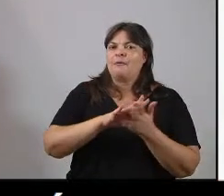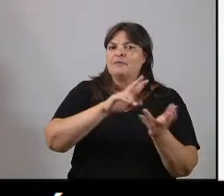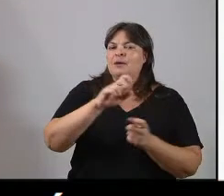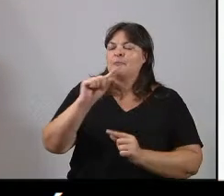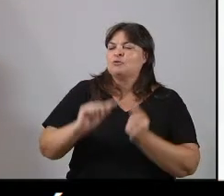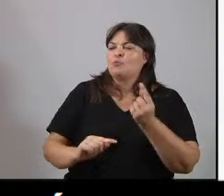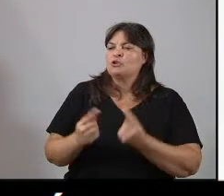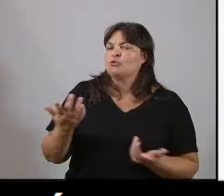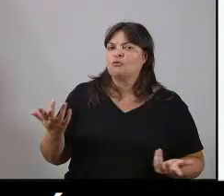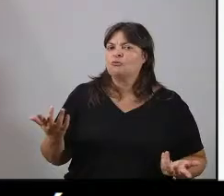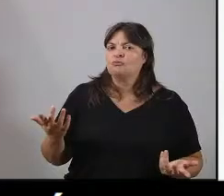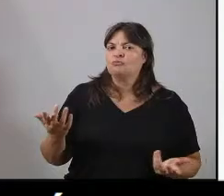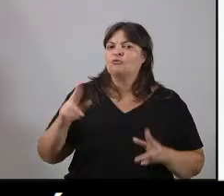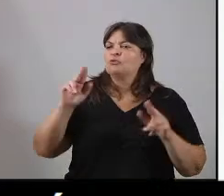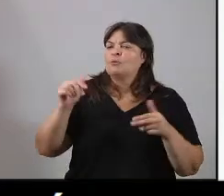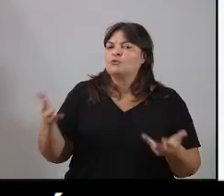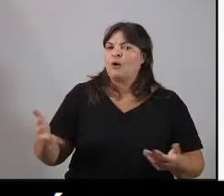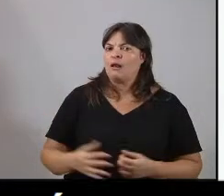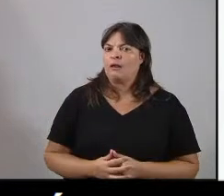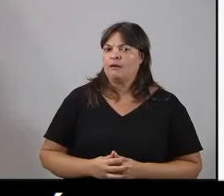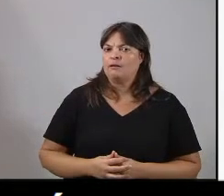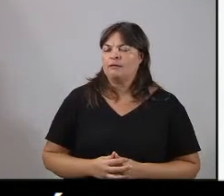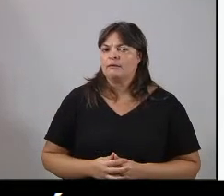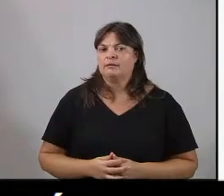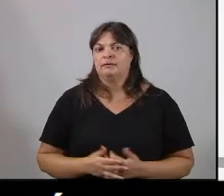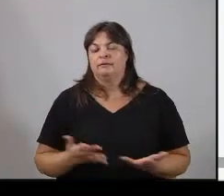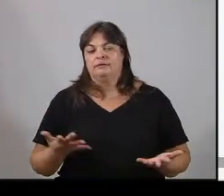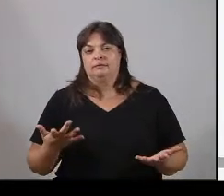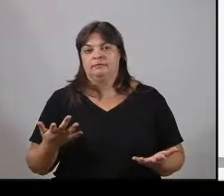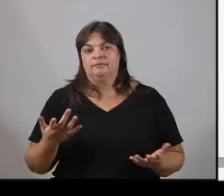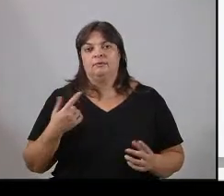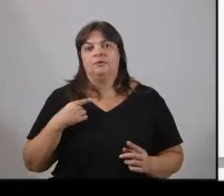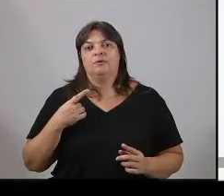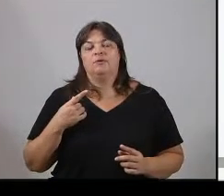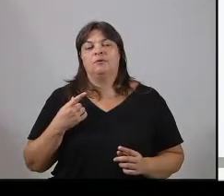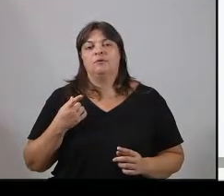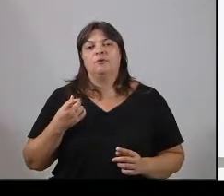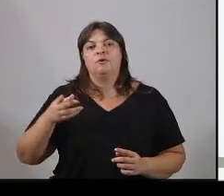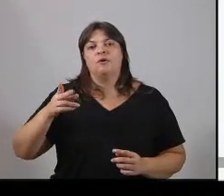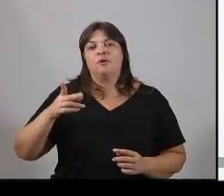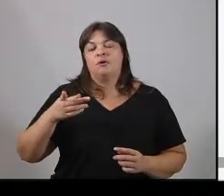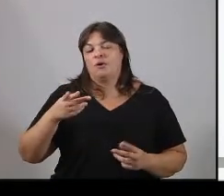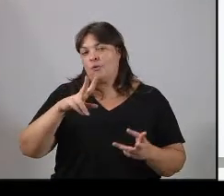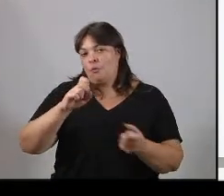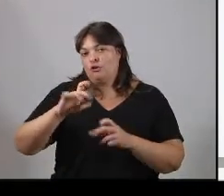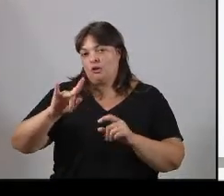presupuestos. Quería saber qué cuestiones son. Hombre, recuperación del impuesto sobre el patrimonio, Juan.